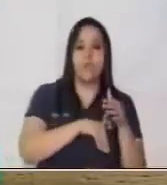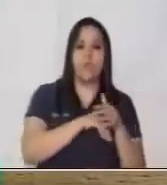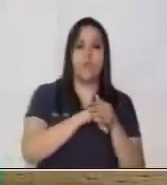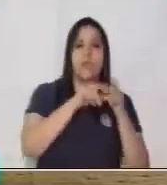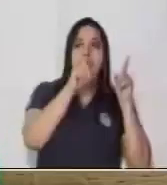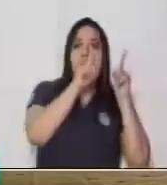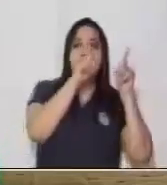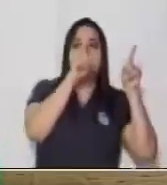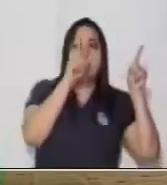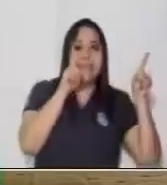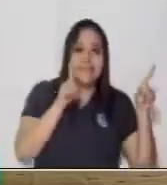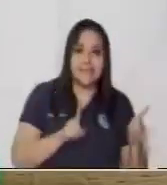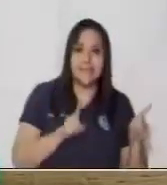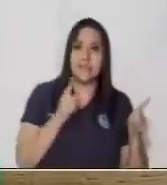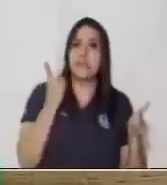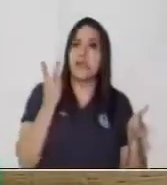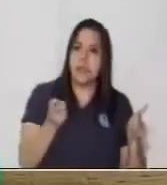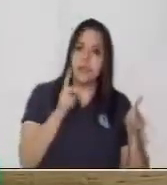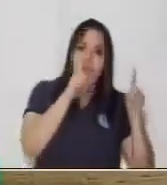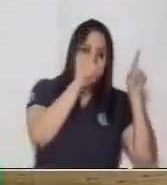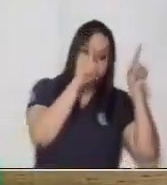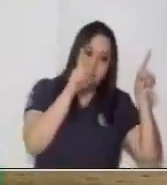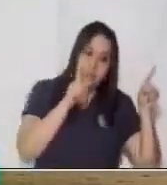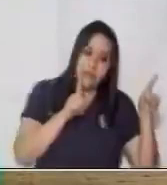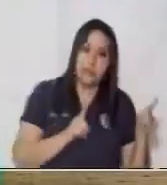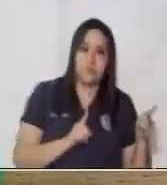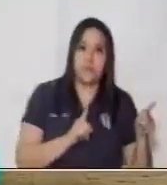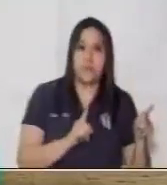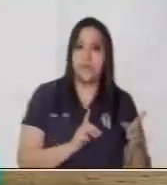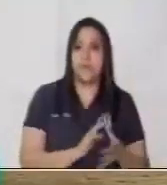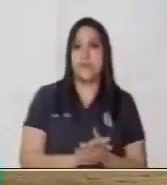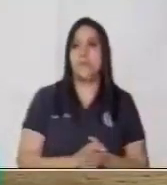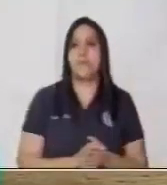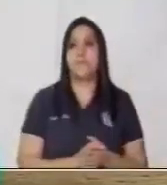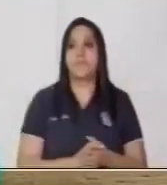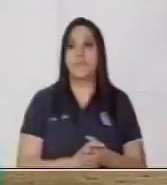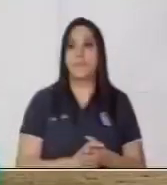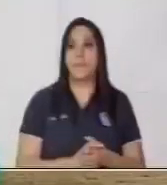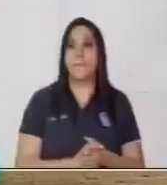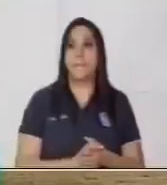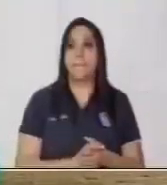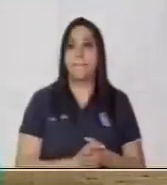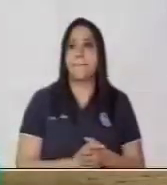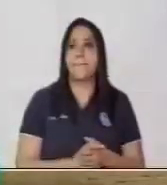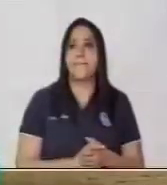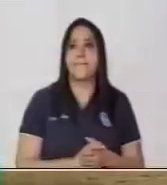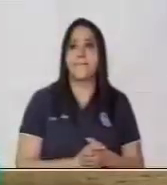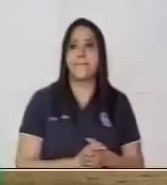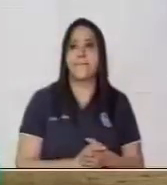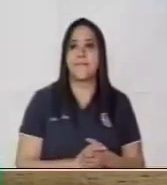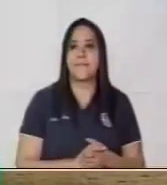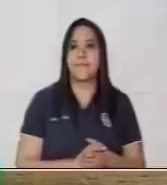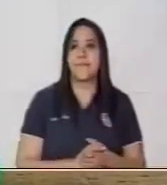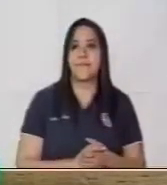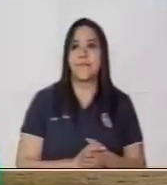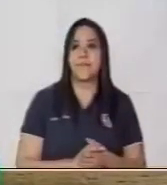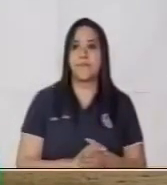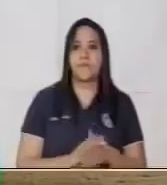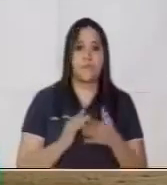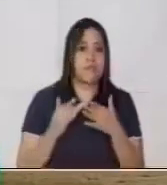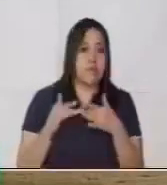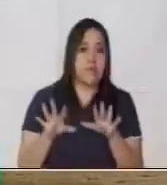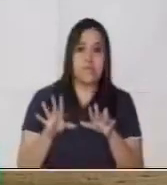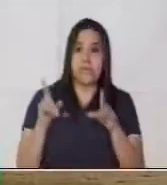es que lo encerramos dentro de un paréntesis. Miremos, ahí está. Ya